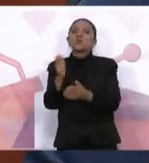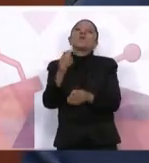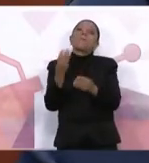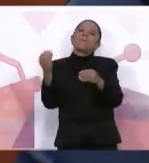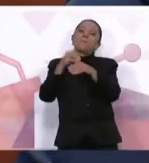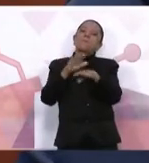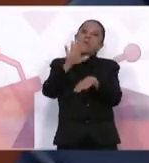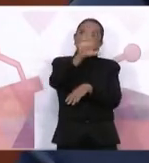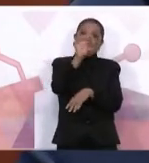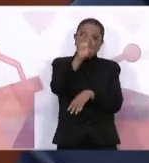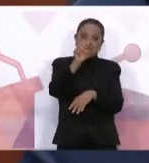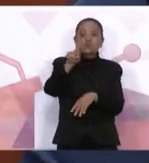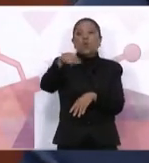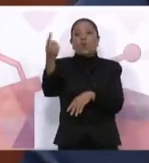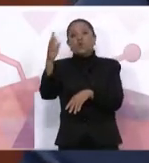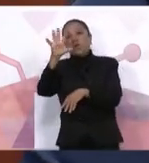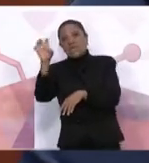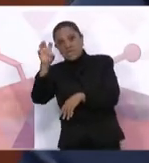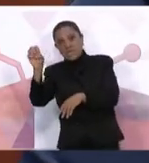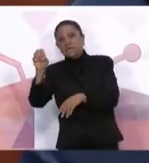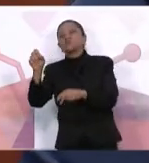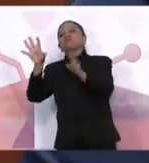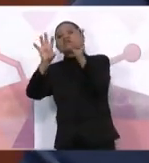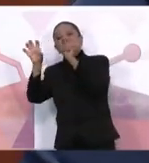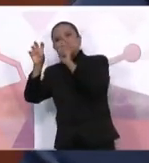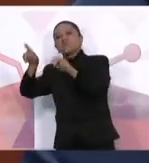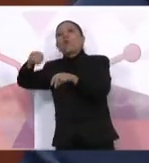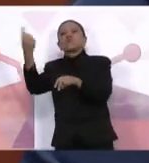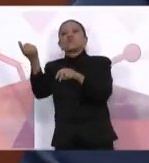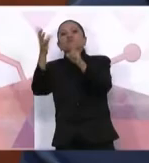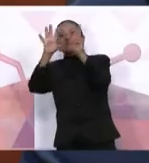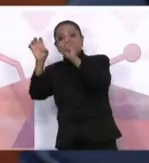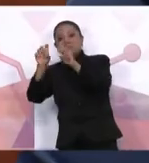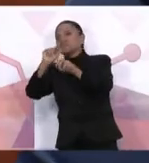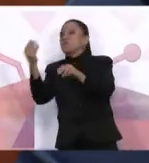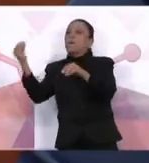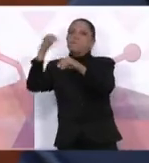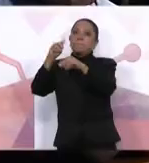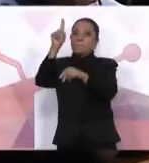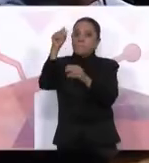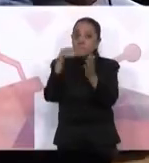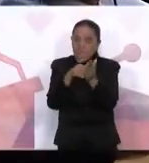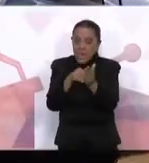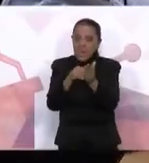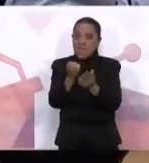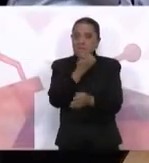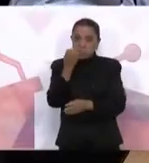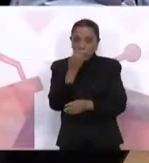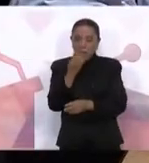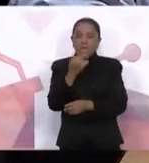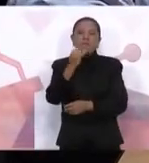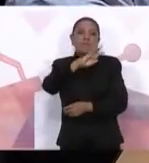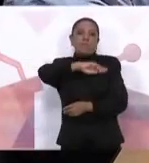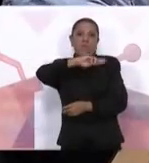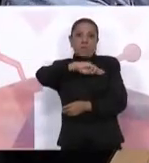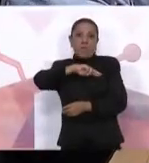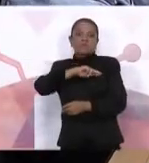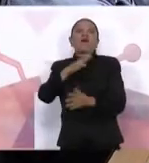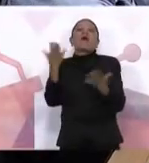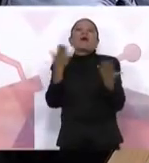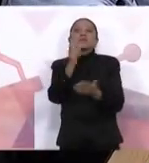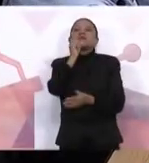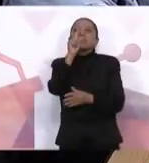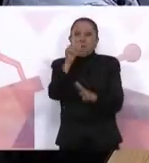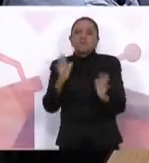700 pesos a mil pesos al mes a todos los jóvenes de las escuelas públicas y en las privadas vamos a generar incentivos para